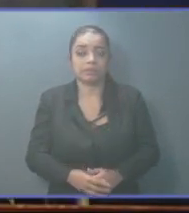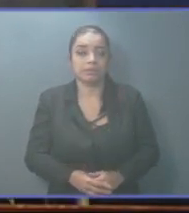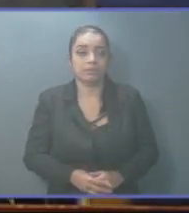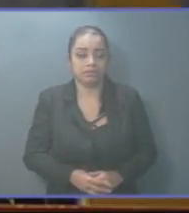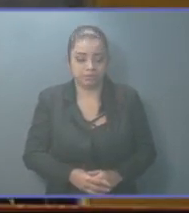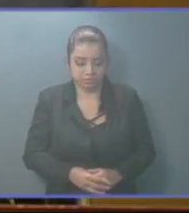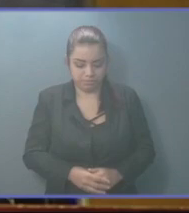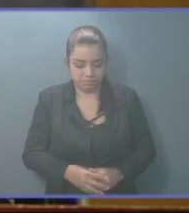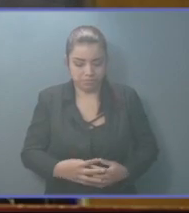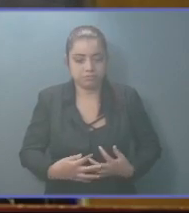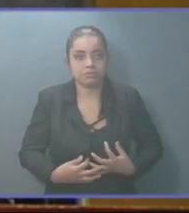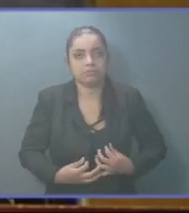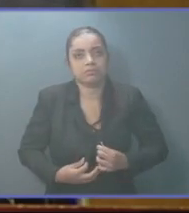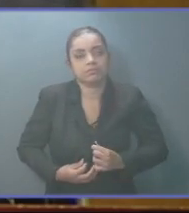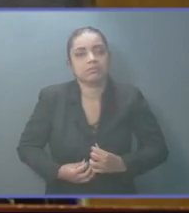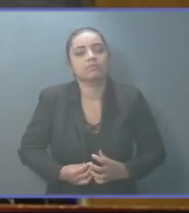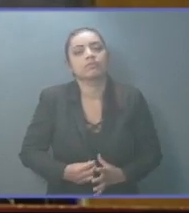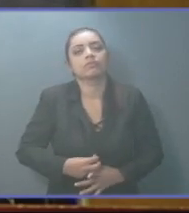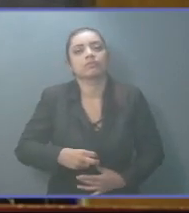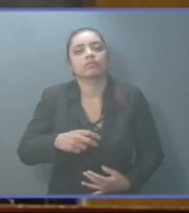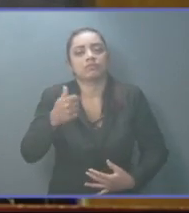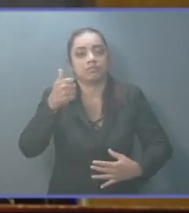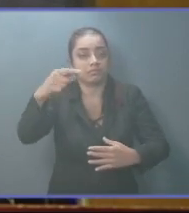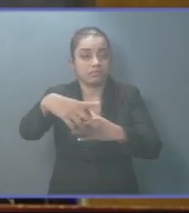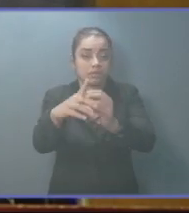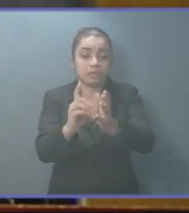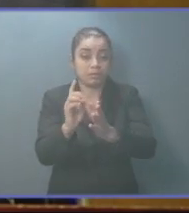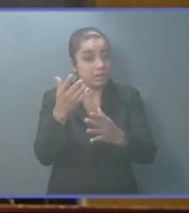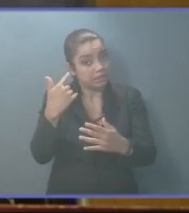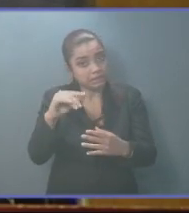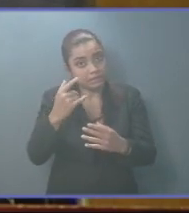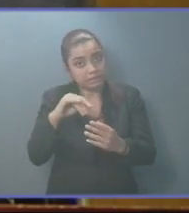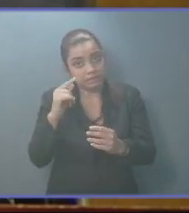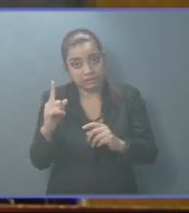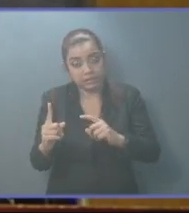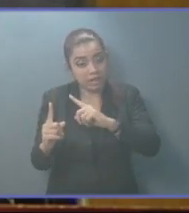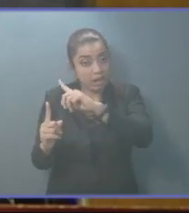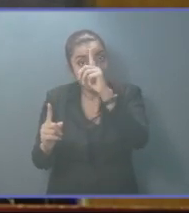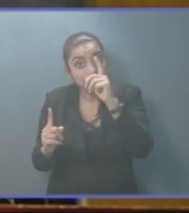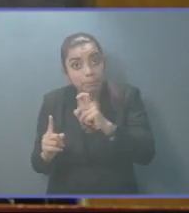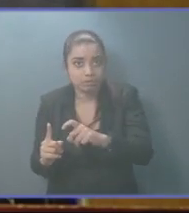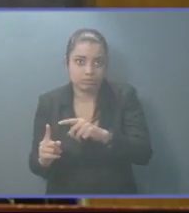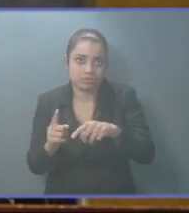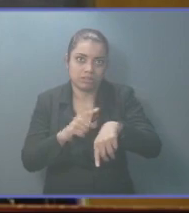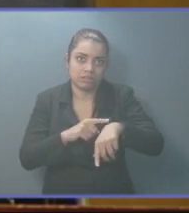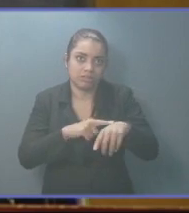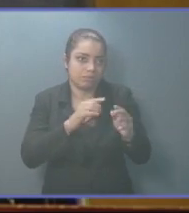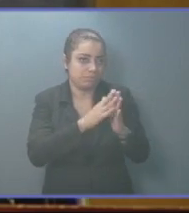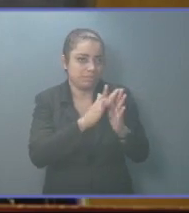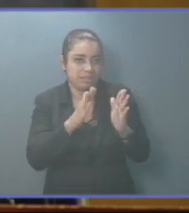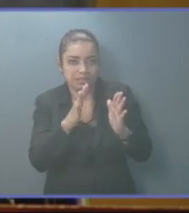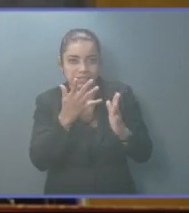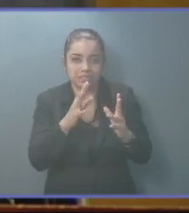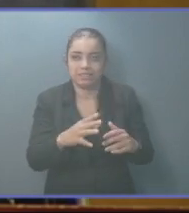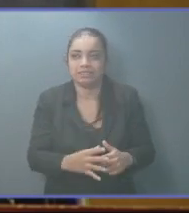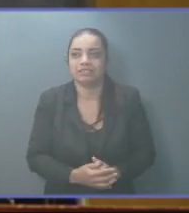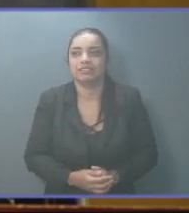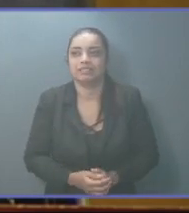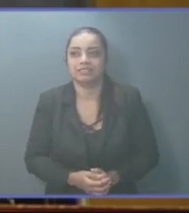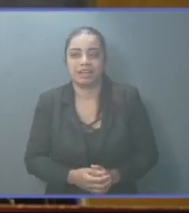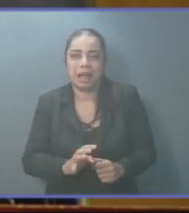diputado también alegría tiene la palabra para terminar de concluir con la pregunta y acá se la llevaba a medias